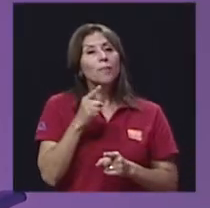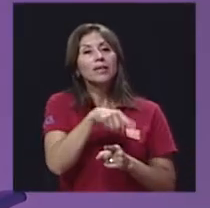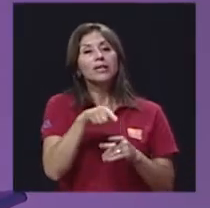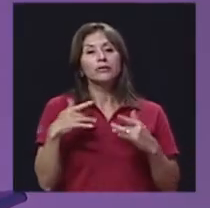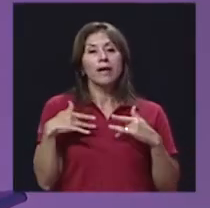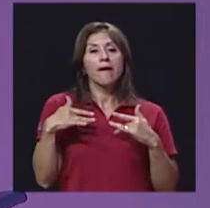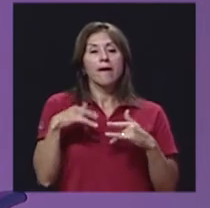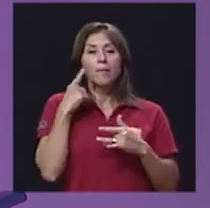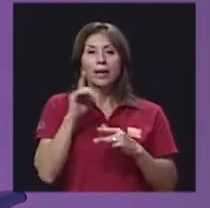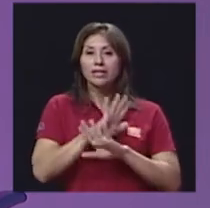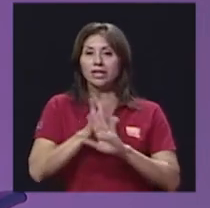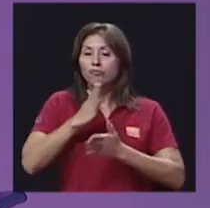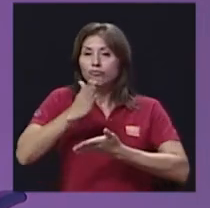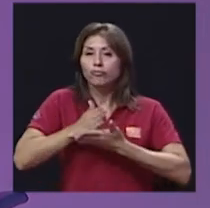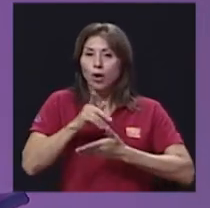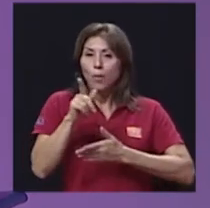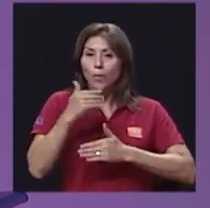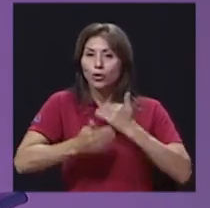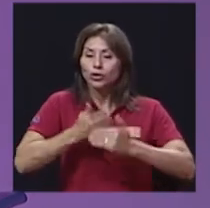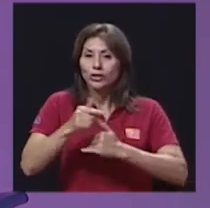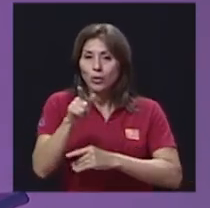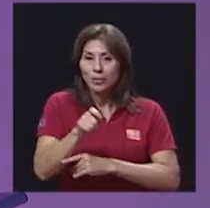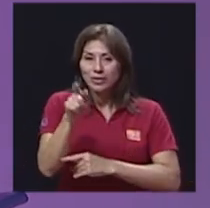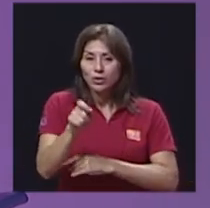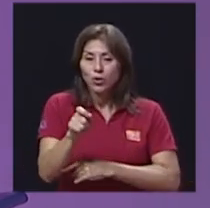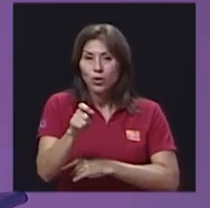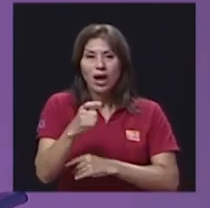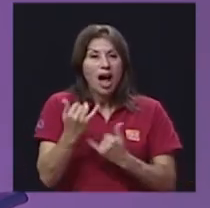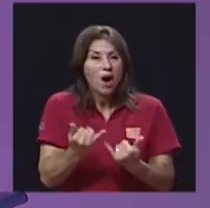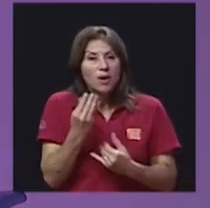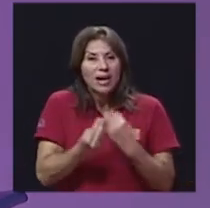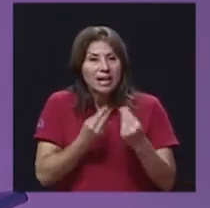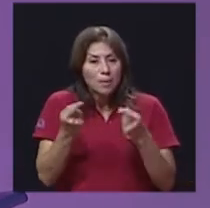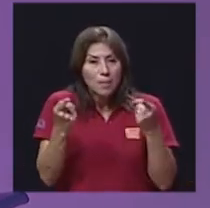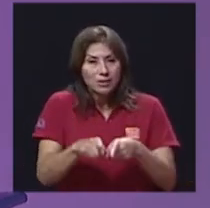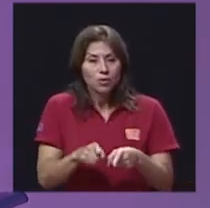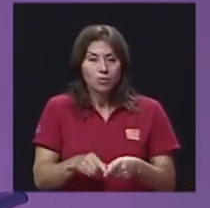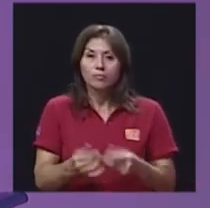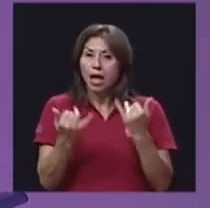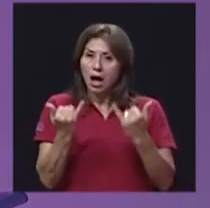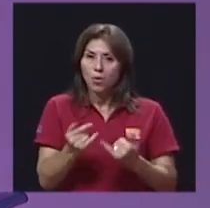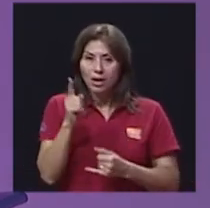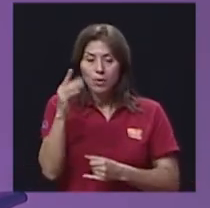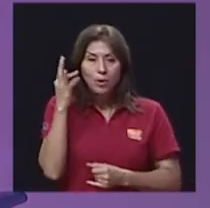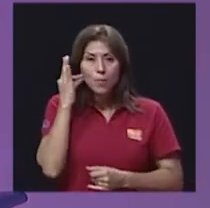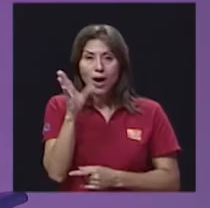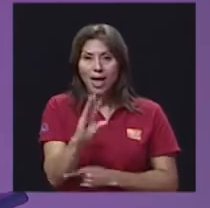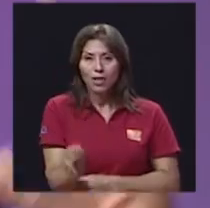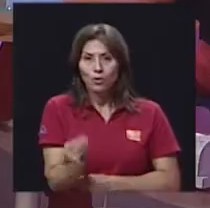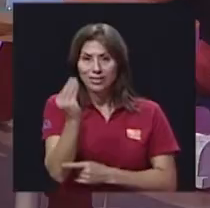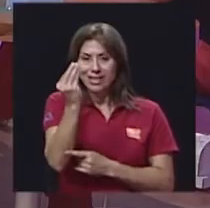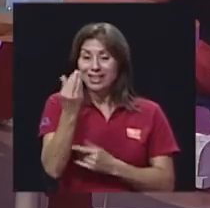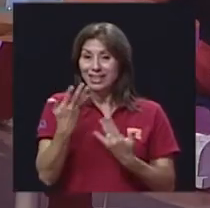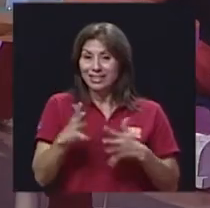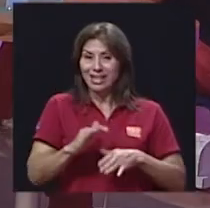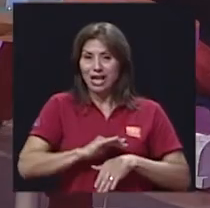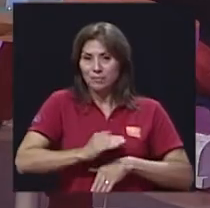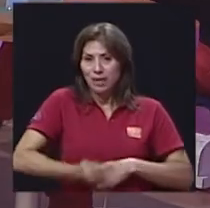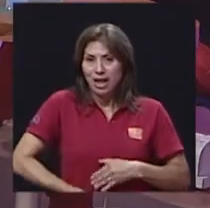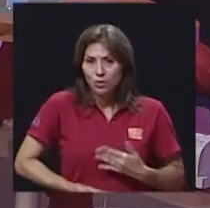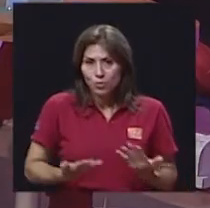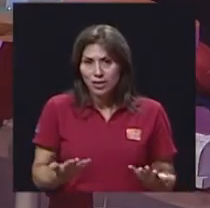una adolescente esperando un niño. Complica más la situación. Ese punto es muy importante.